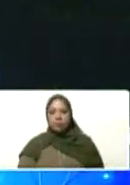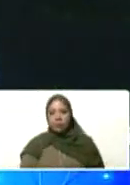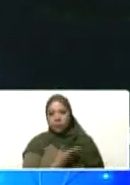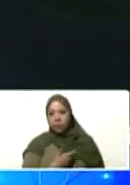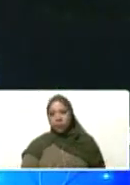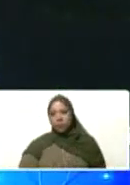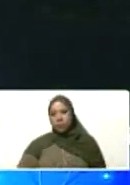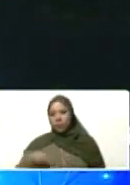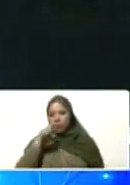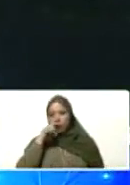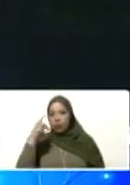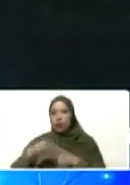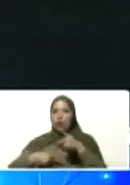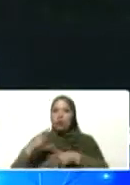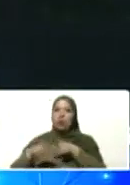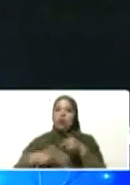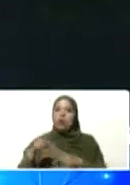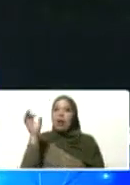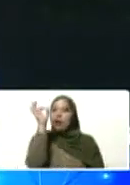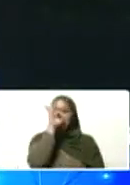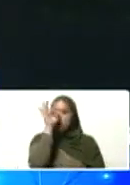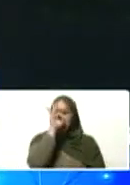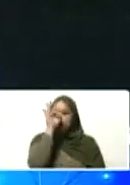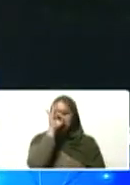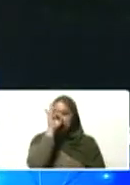la Asociación de Productores de Cerdo.